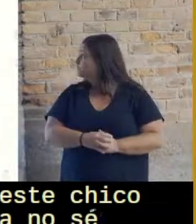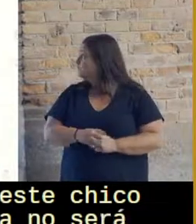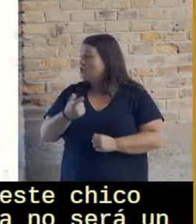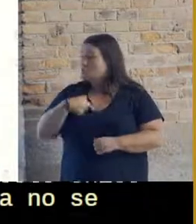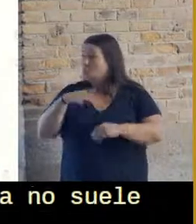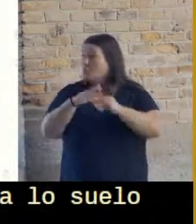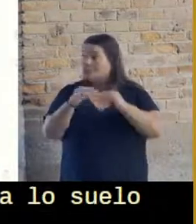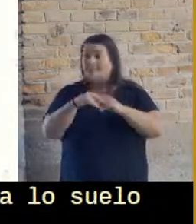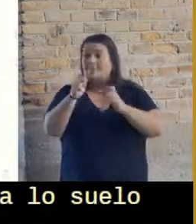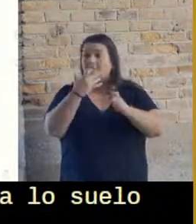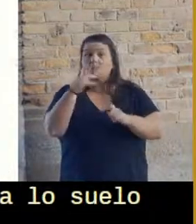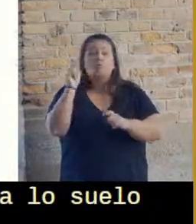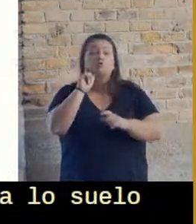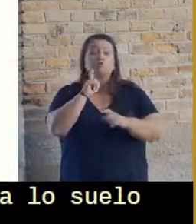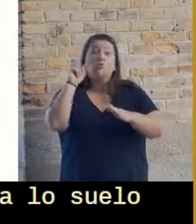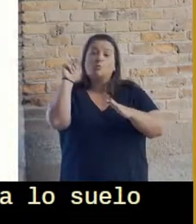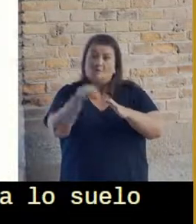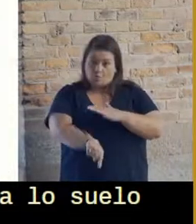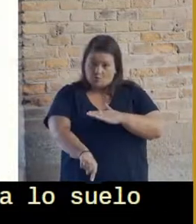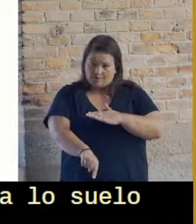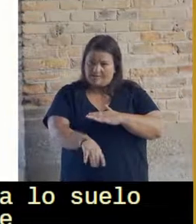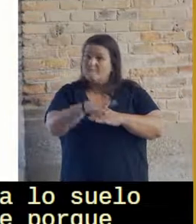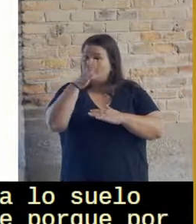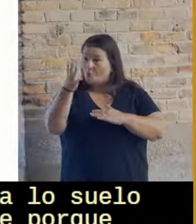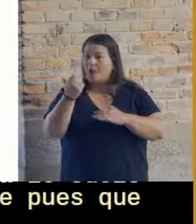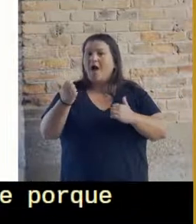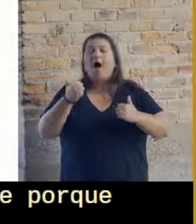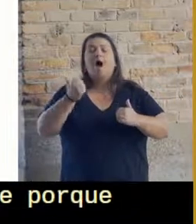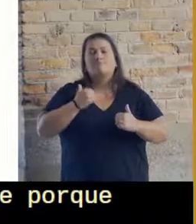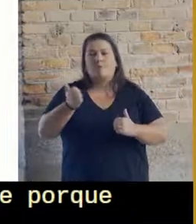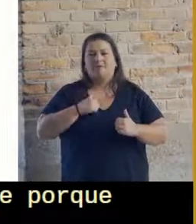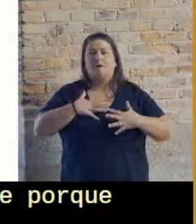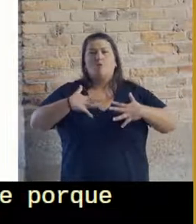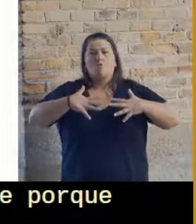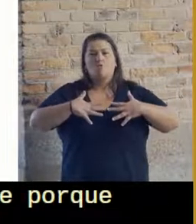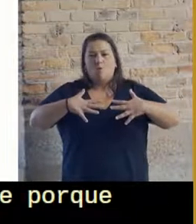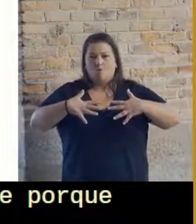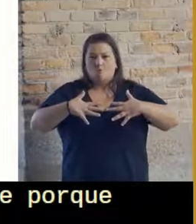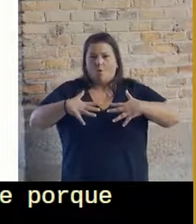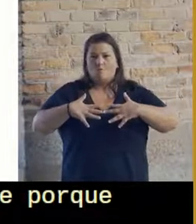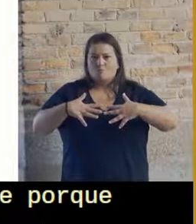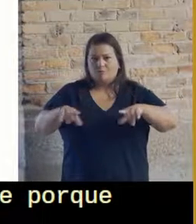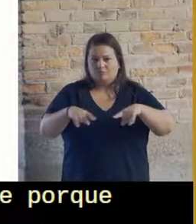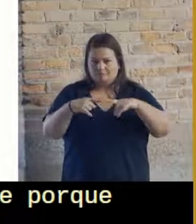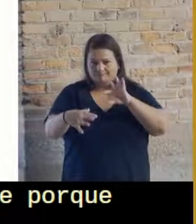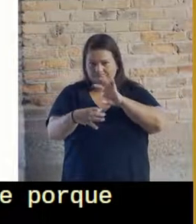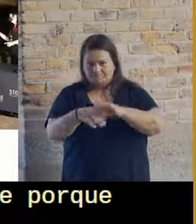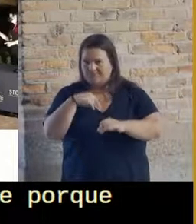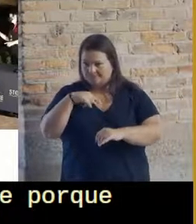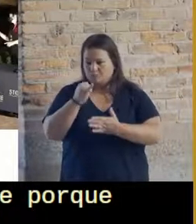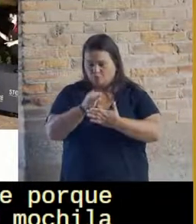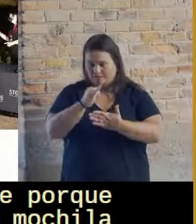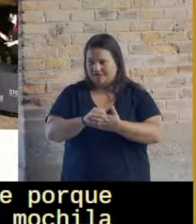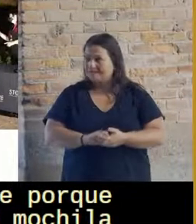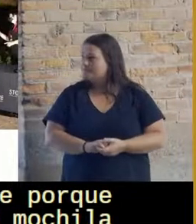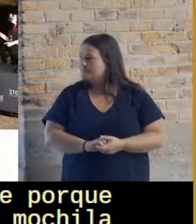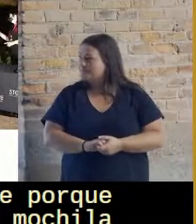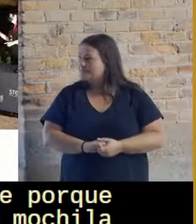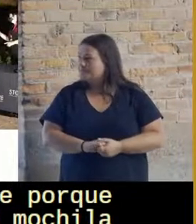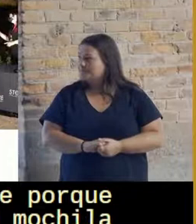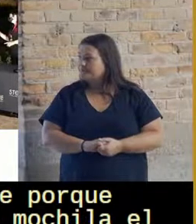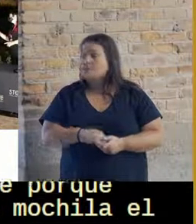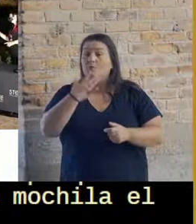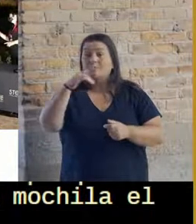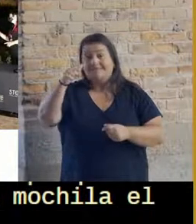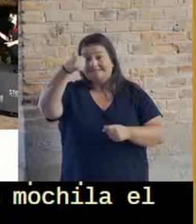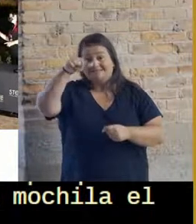utilizar personas que tienen sordera profunda vale porque aprovechan el ritmo d ahora veréis la ahora probáis las mochilas el por